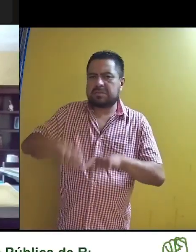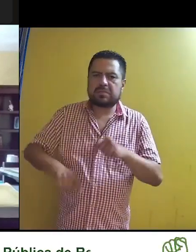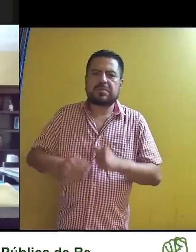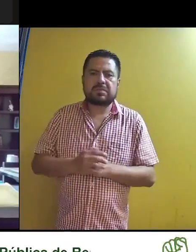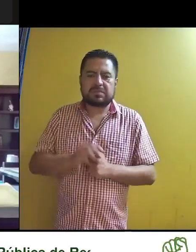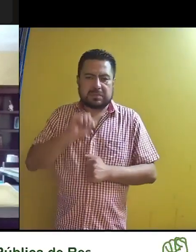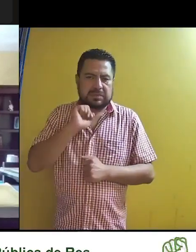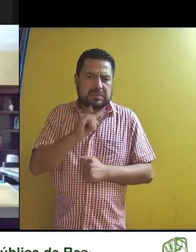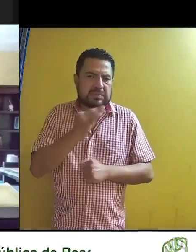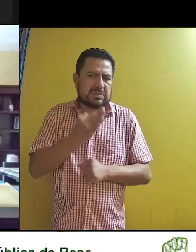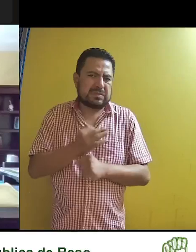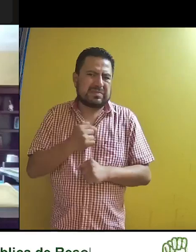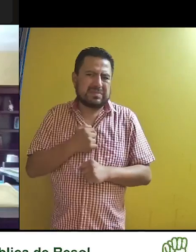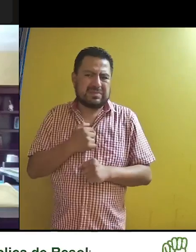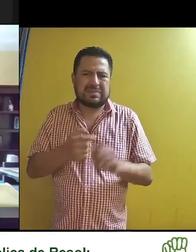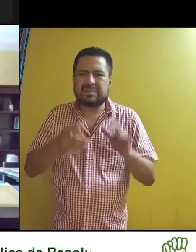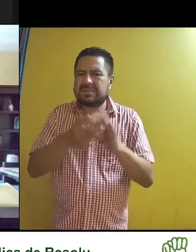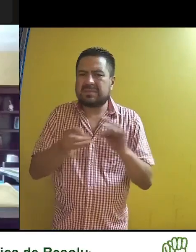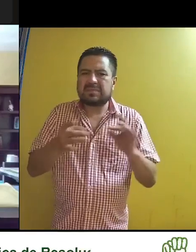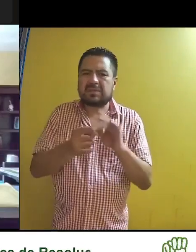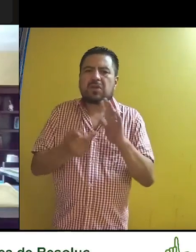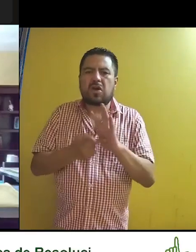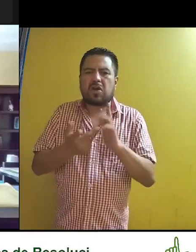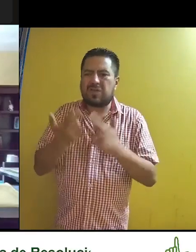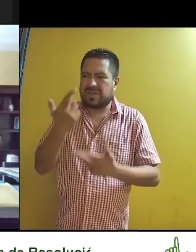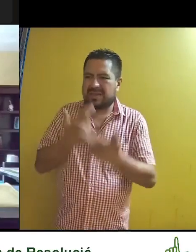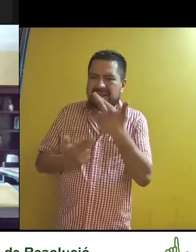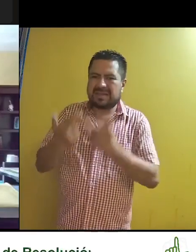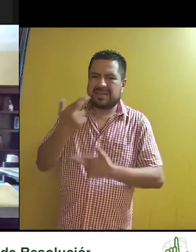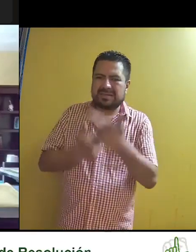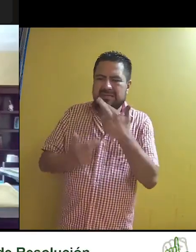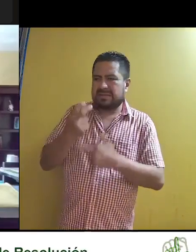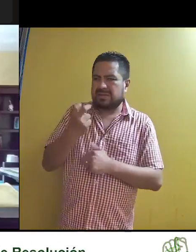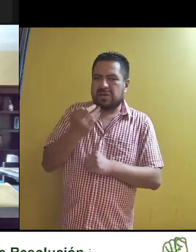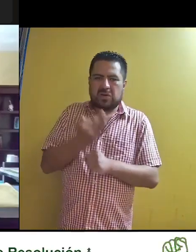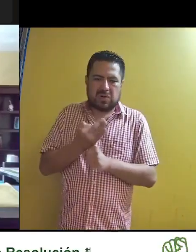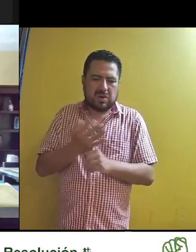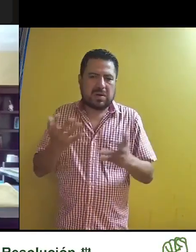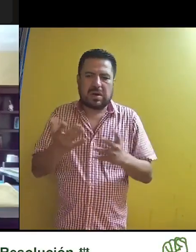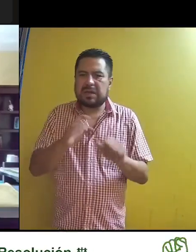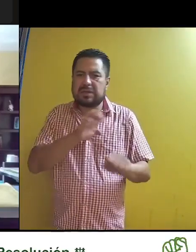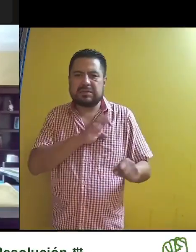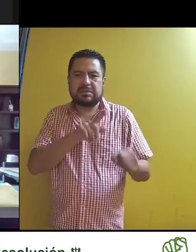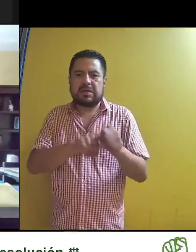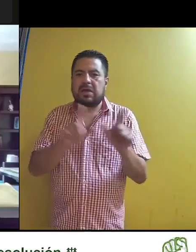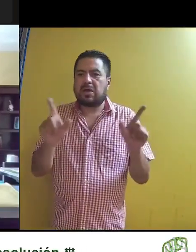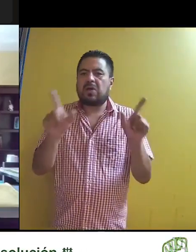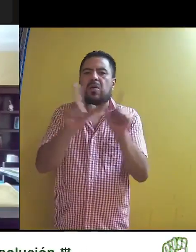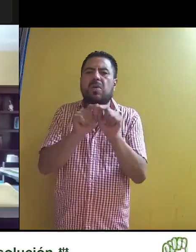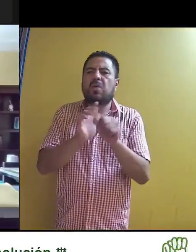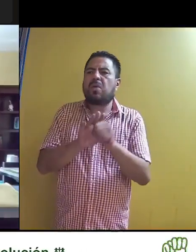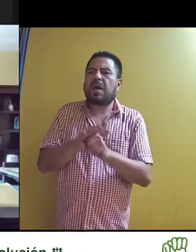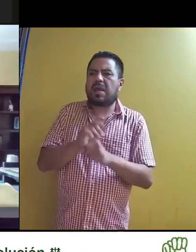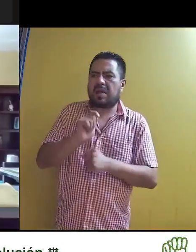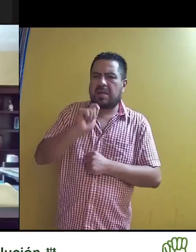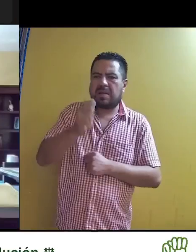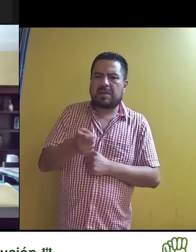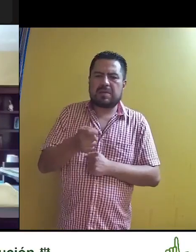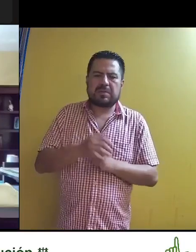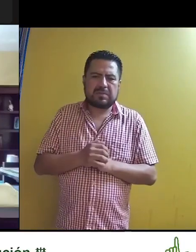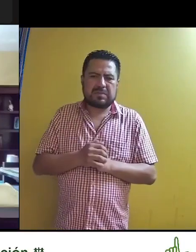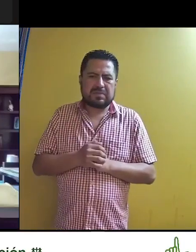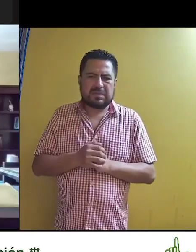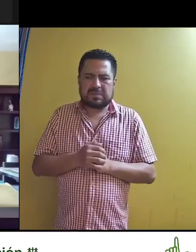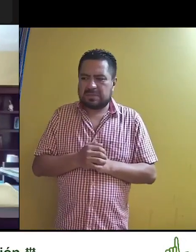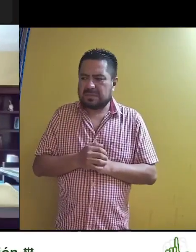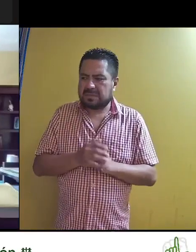sí precisar que la revocación lisa y llana que se hace hoy es exclusivamente respecto de la